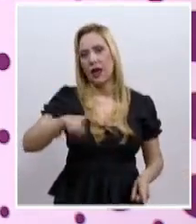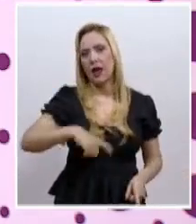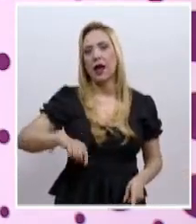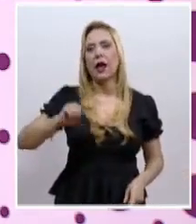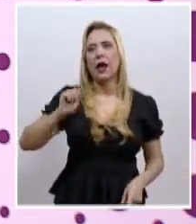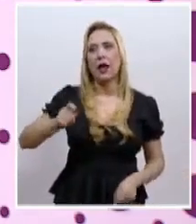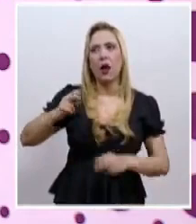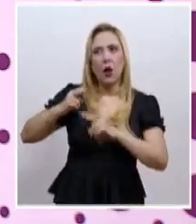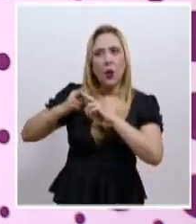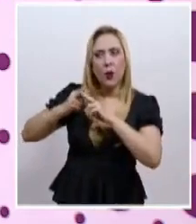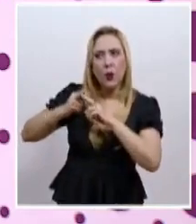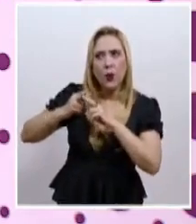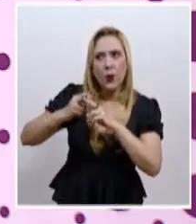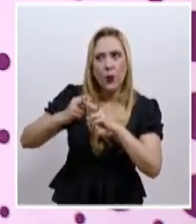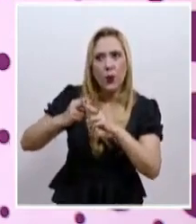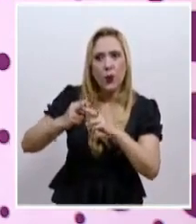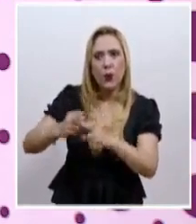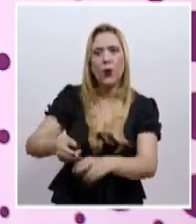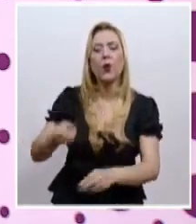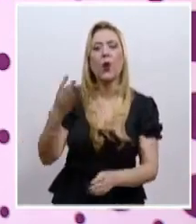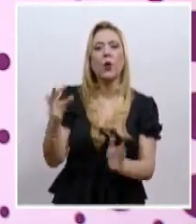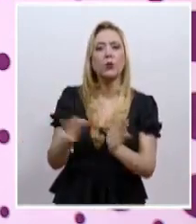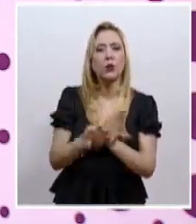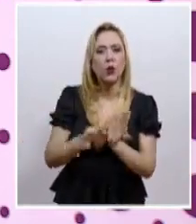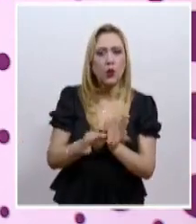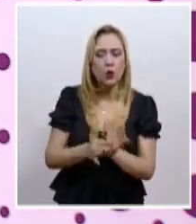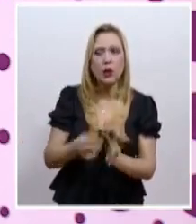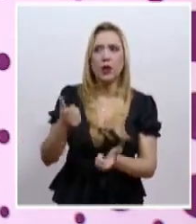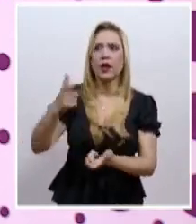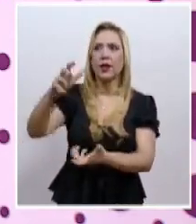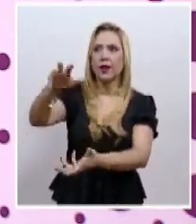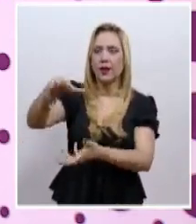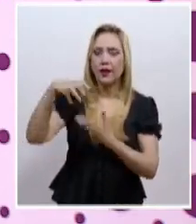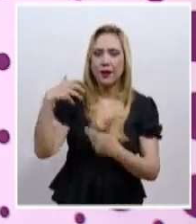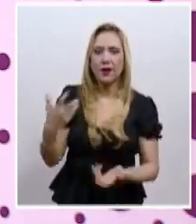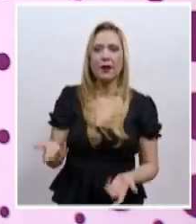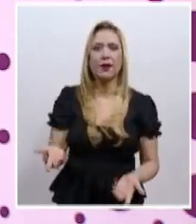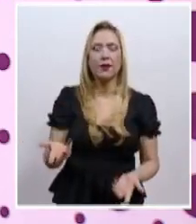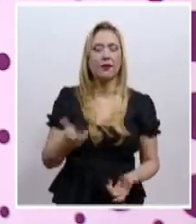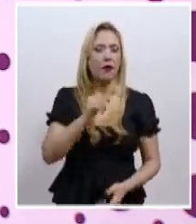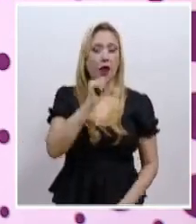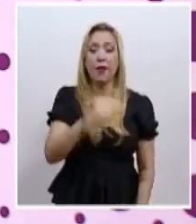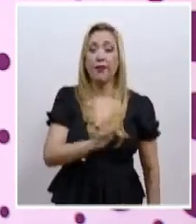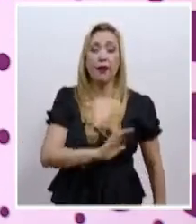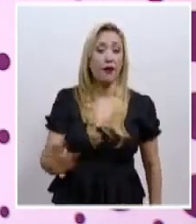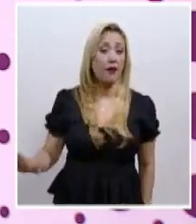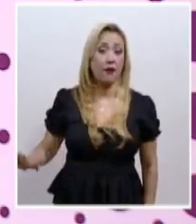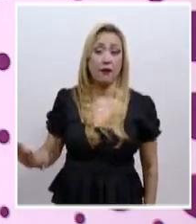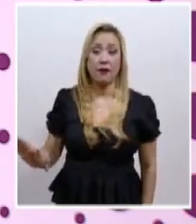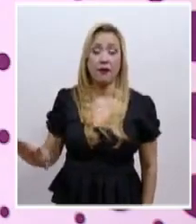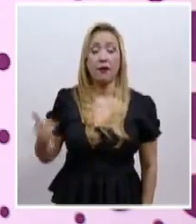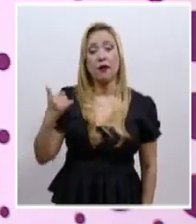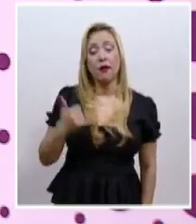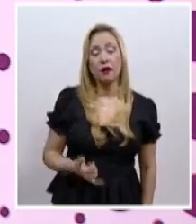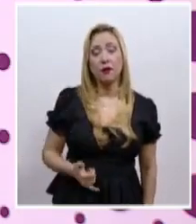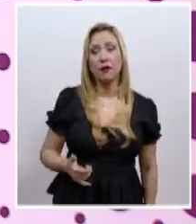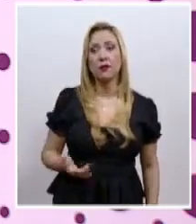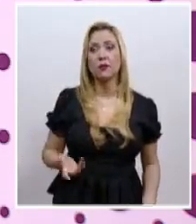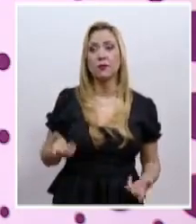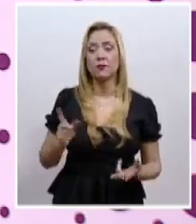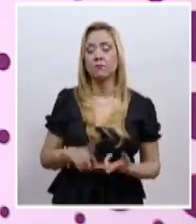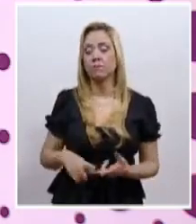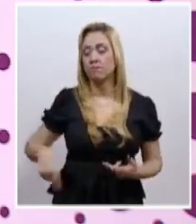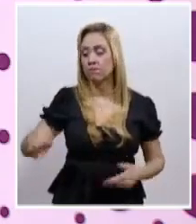los trabajadores de participar en las utilidades de las empresas, pero además mermar otras cosas, porque